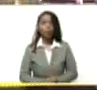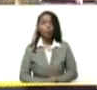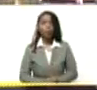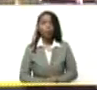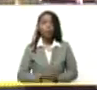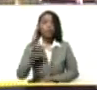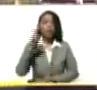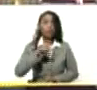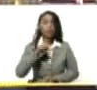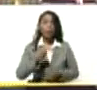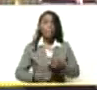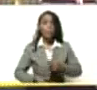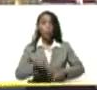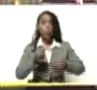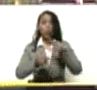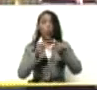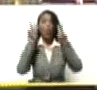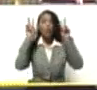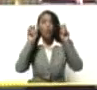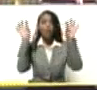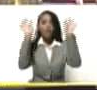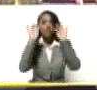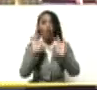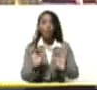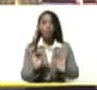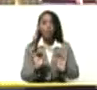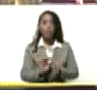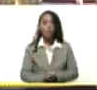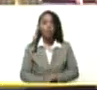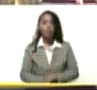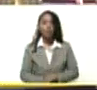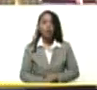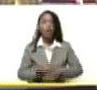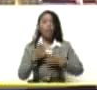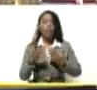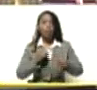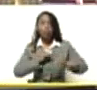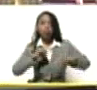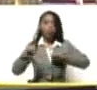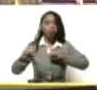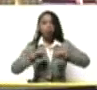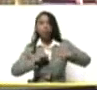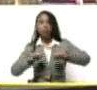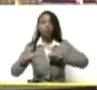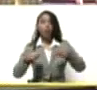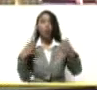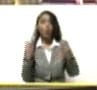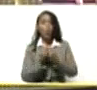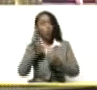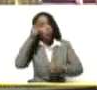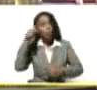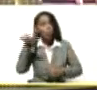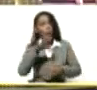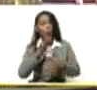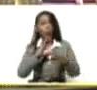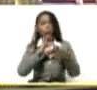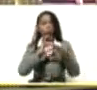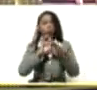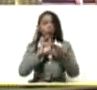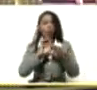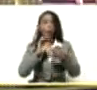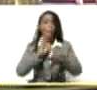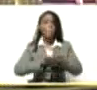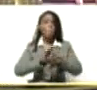amerita construir nuevos mecanismos de acción junto al pueblo. Por